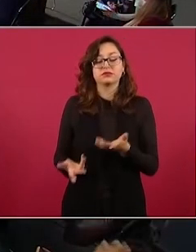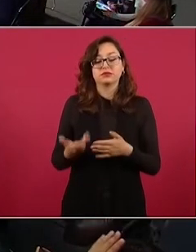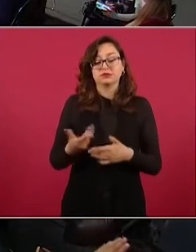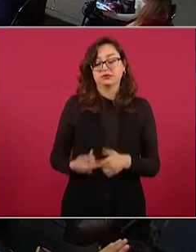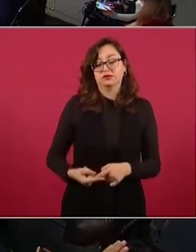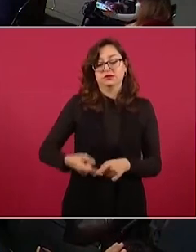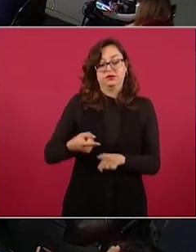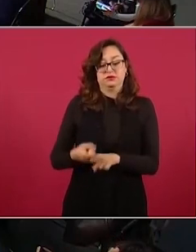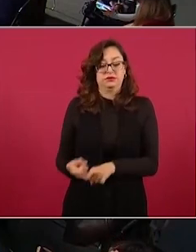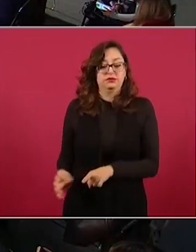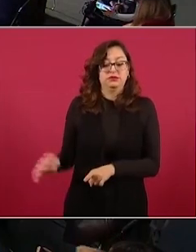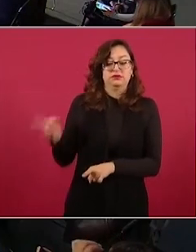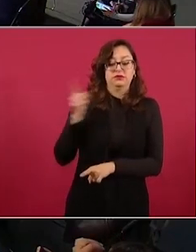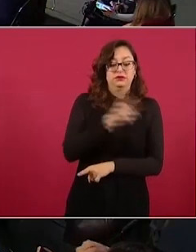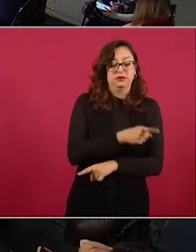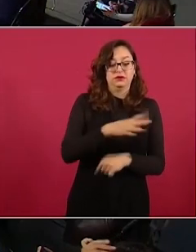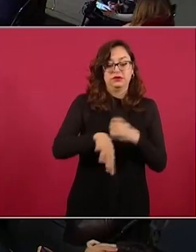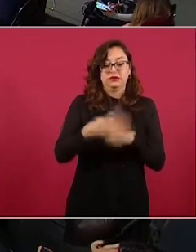3,400,000 barriles.